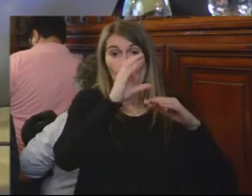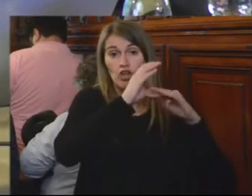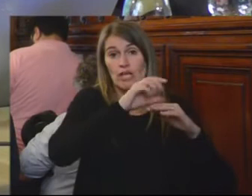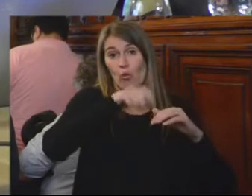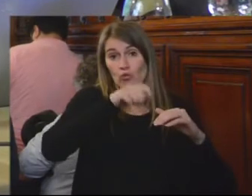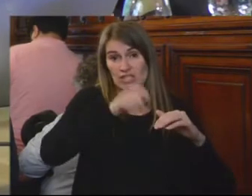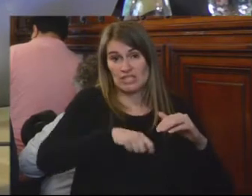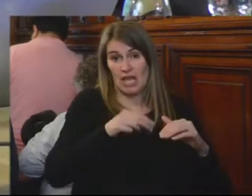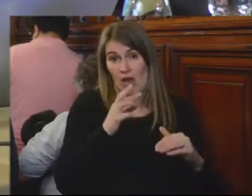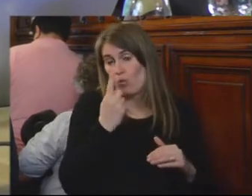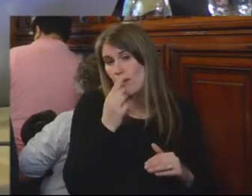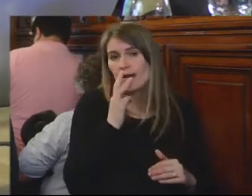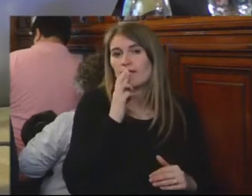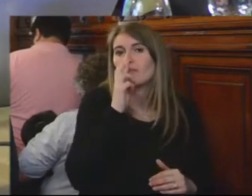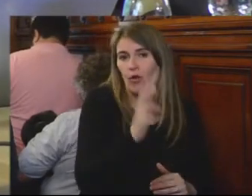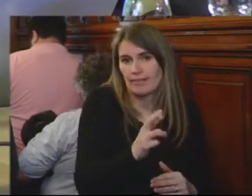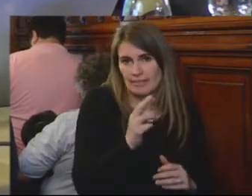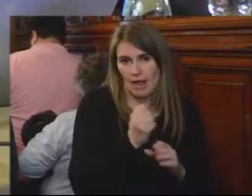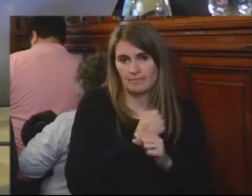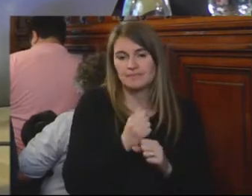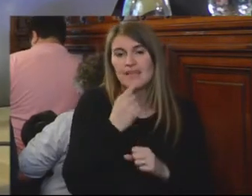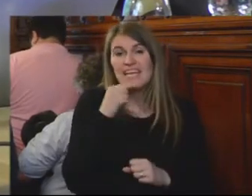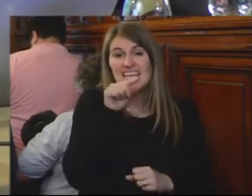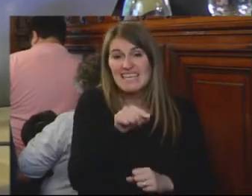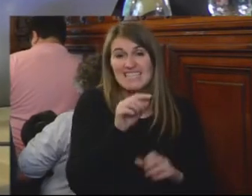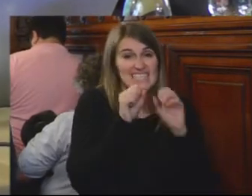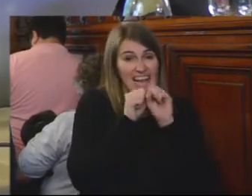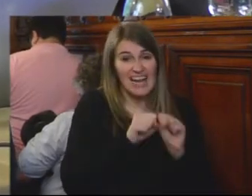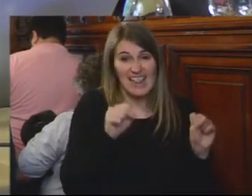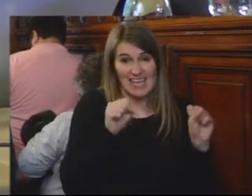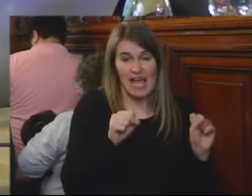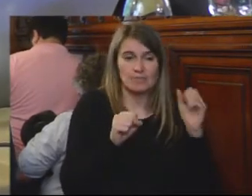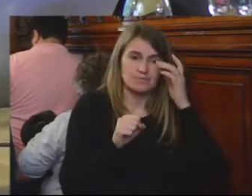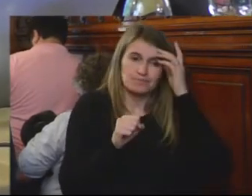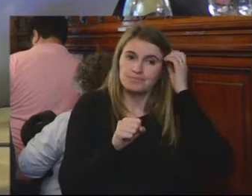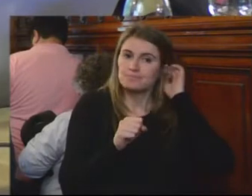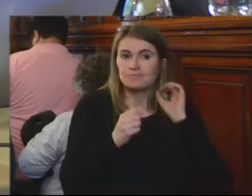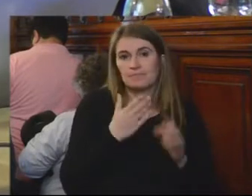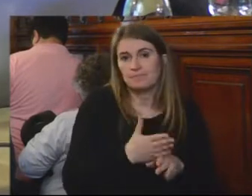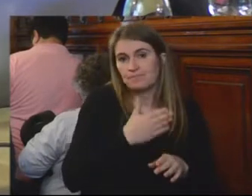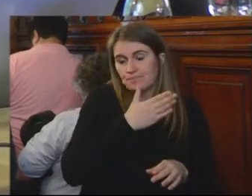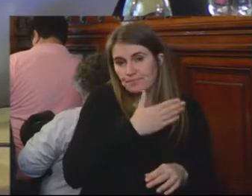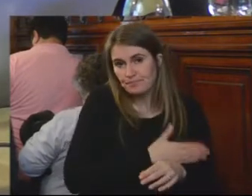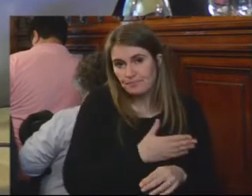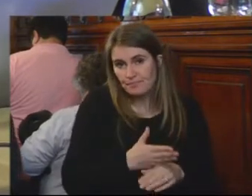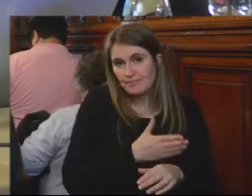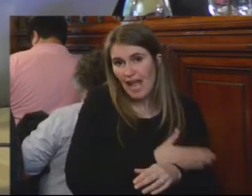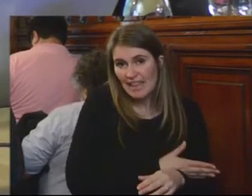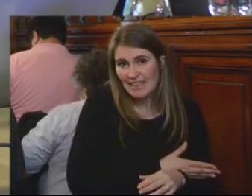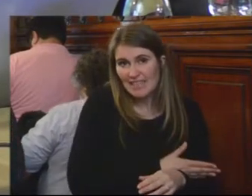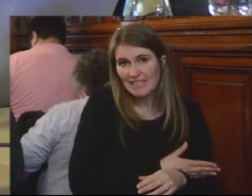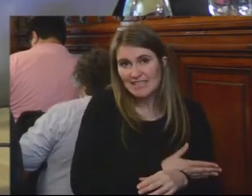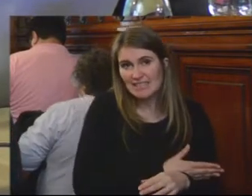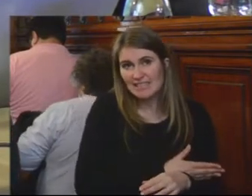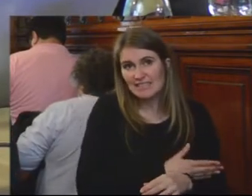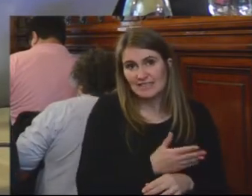para ir a lo concreto esta secretaría incluso antes del dictado de este